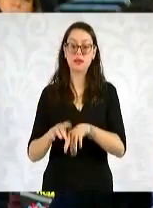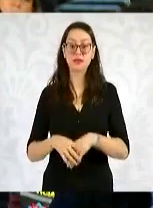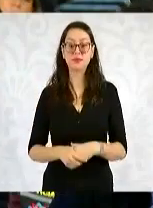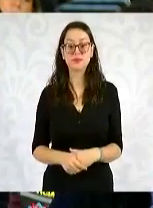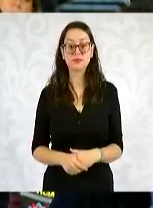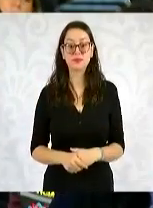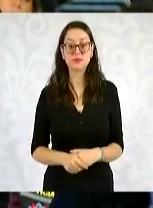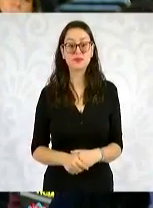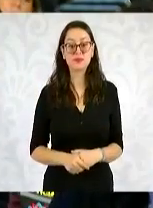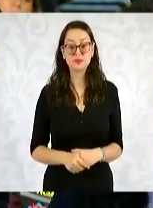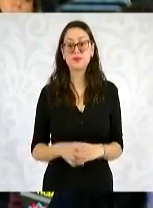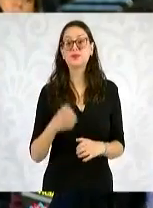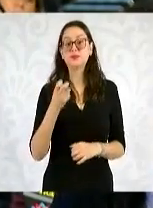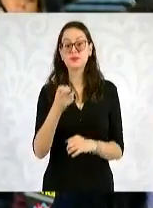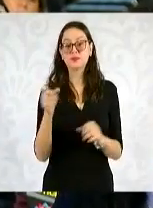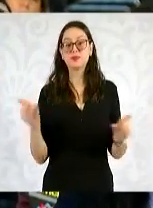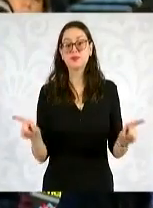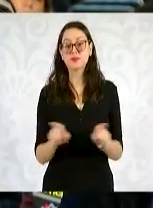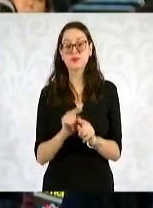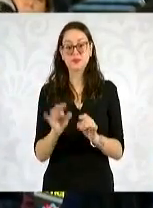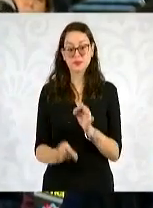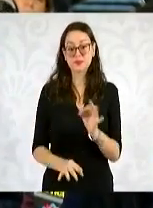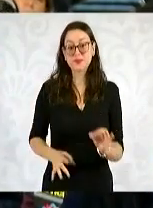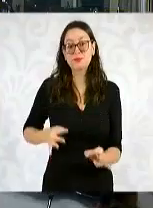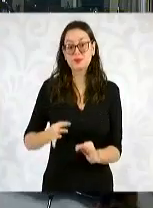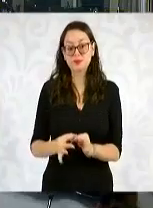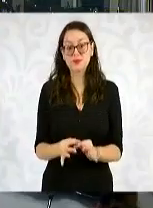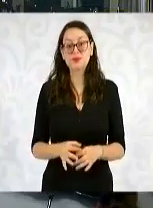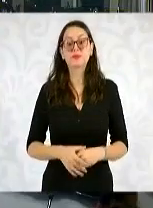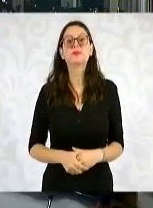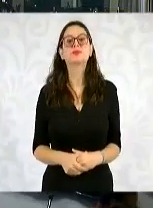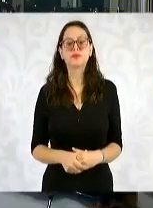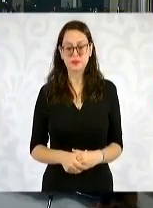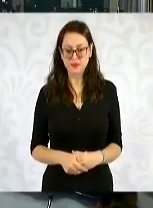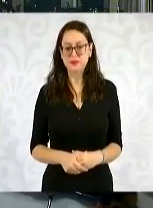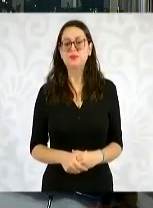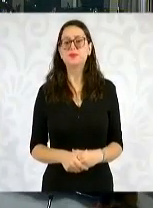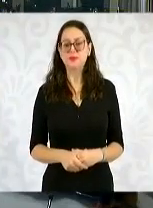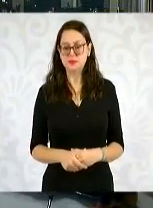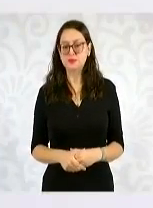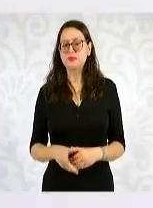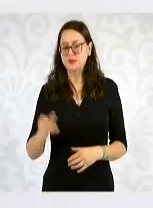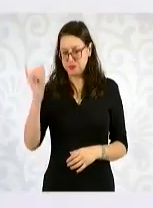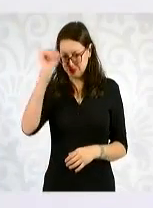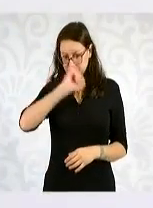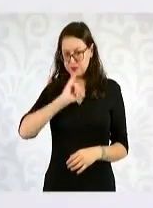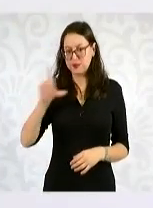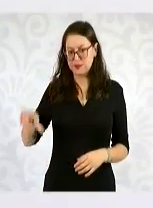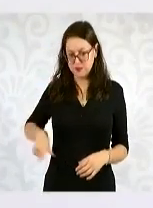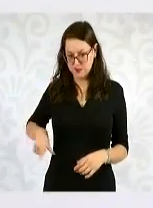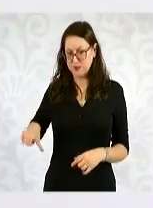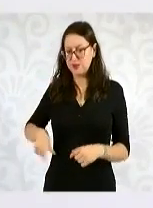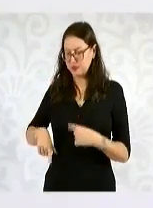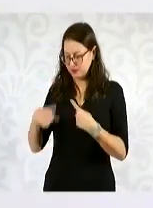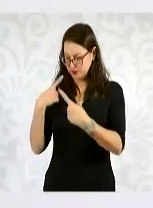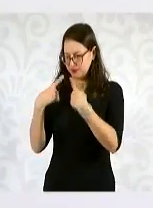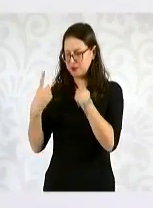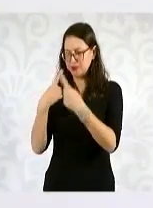infraestructura. Es cuanto, señora Presidenta. Sí, lo revisamos con la jefa de gobierno, con Clara. Gracias.